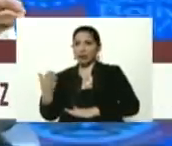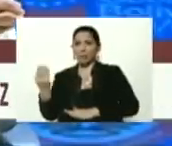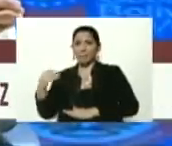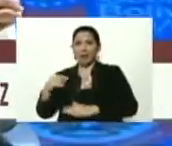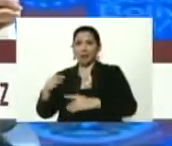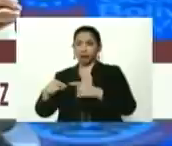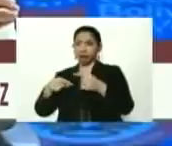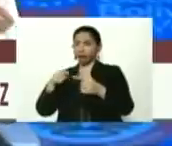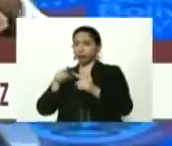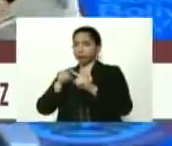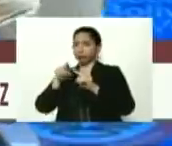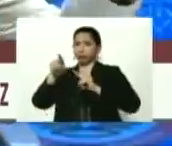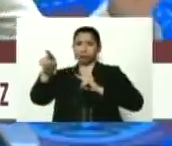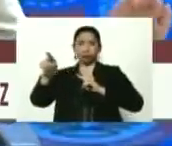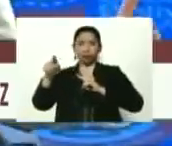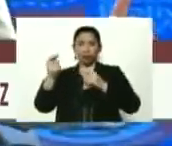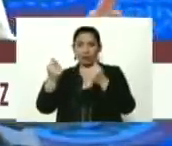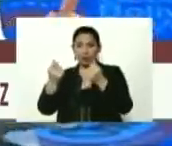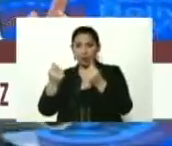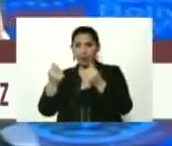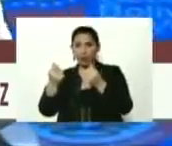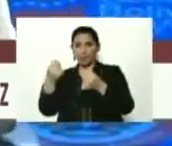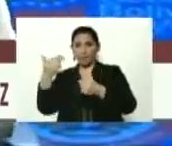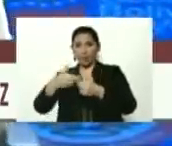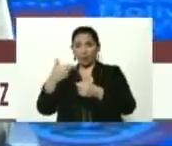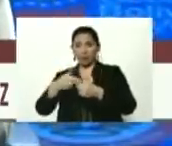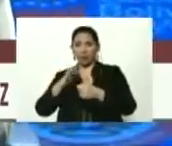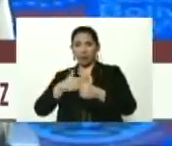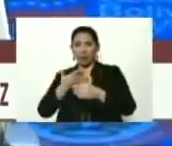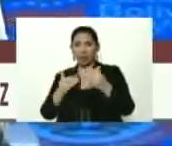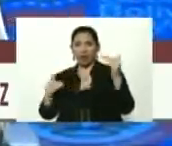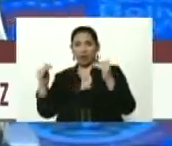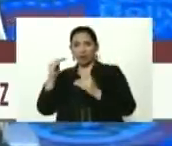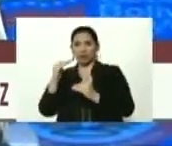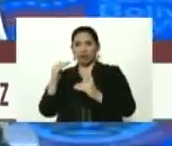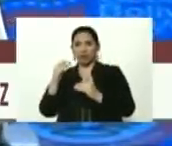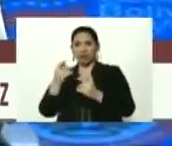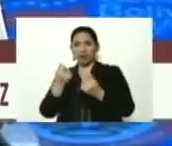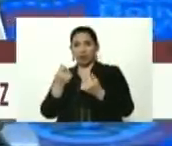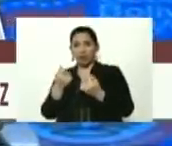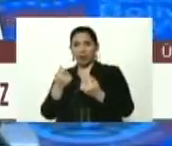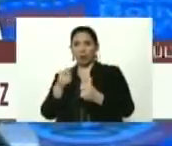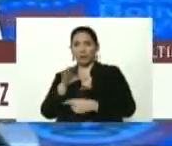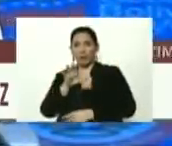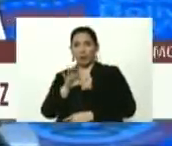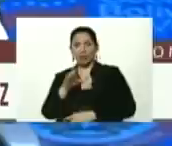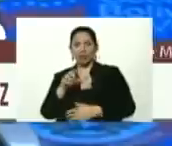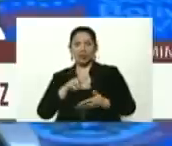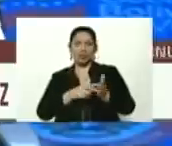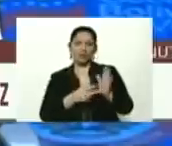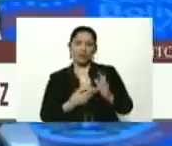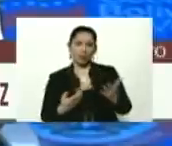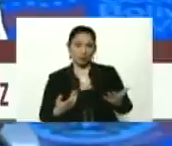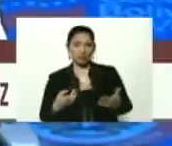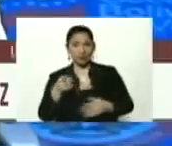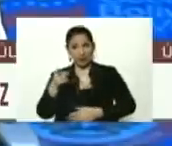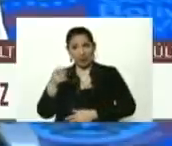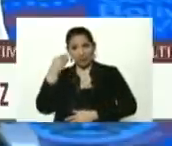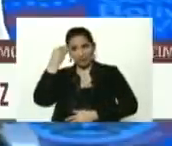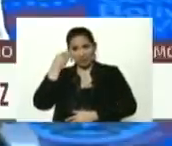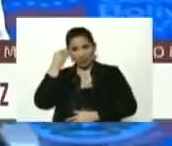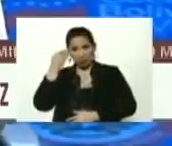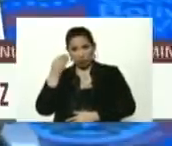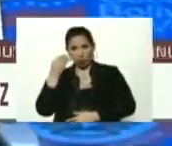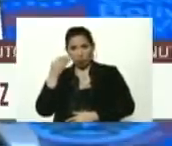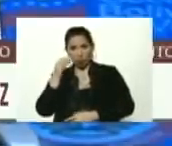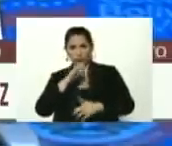los activos de PDVSA, podían alcanzar el patrimonio de la República. Es decir, él creó un